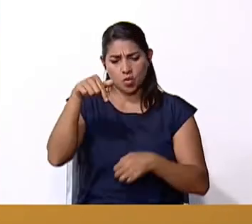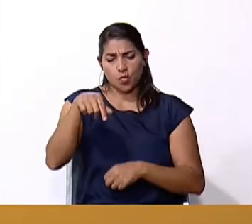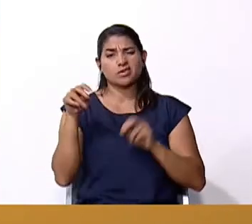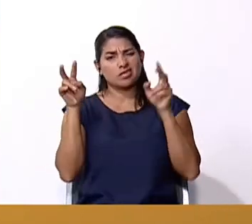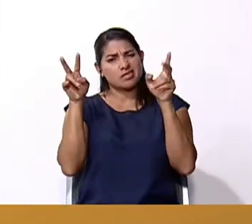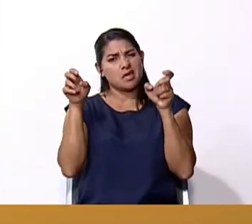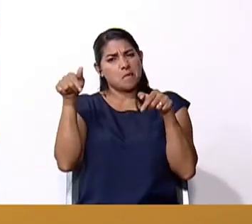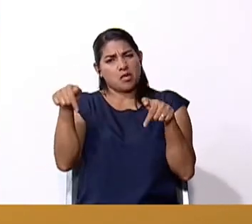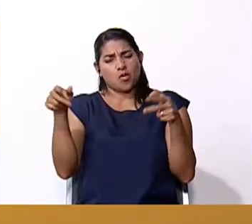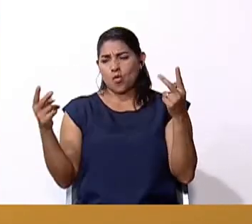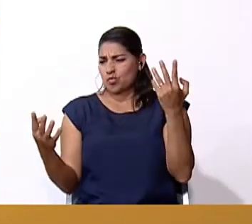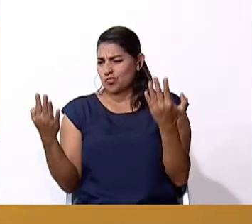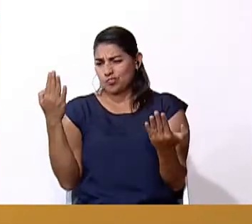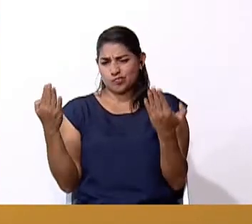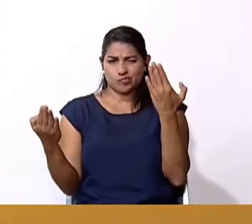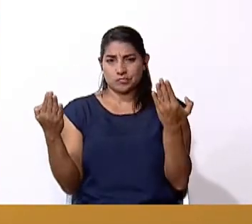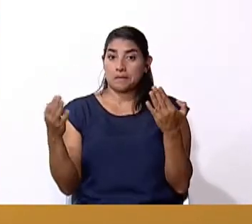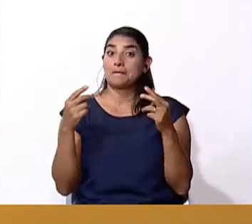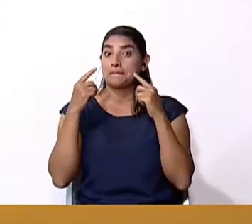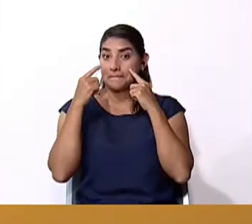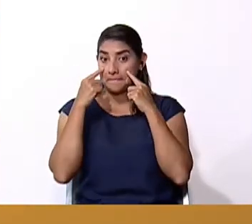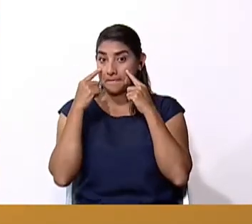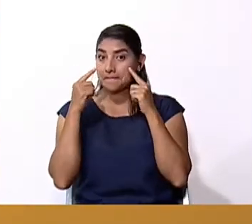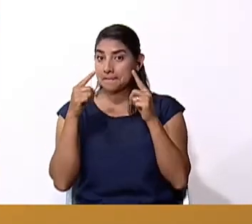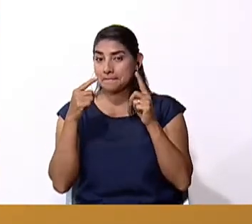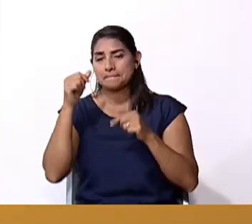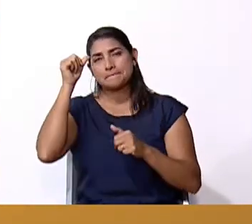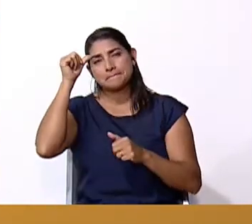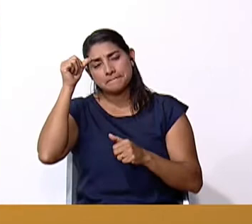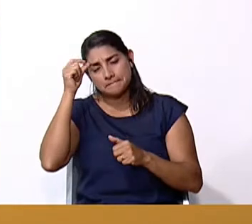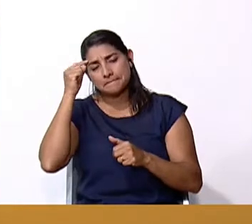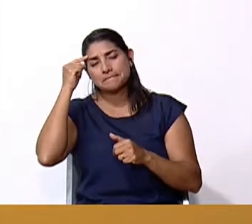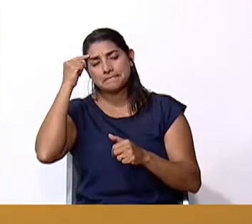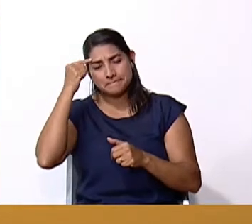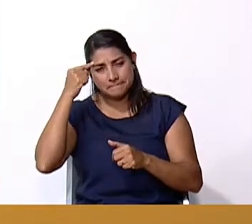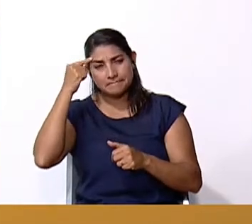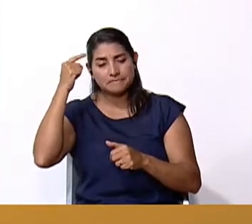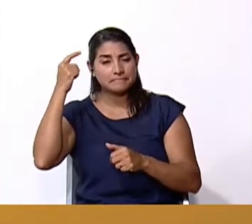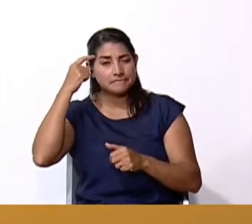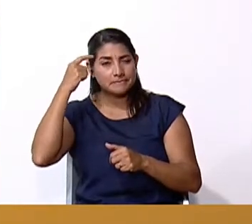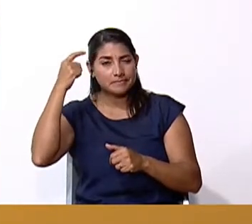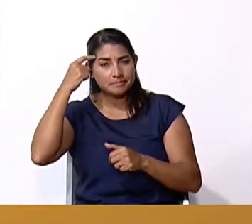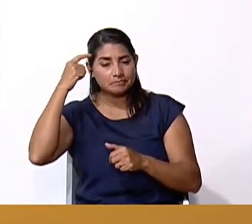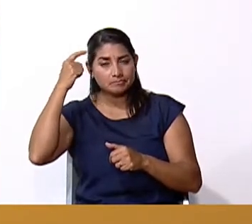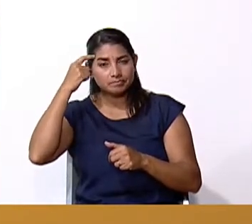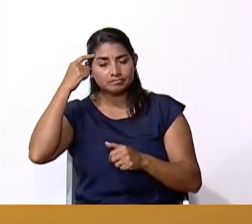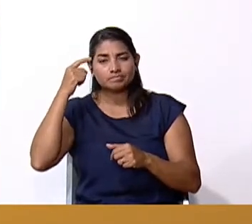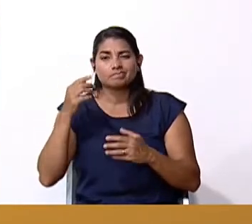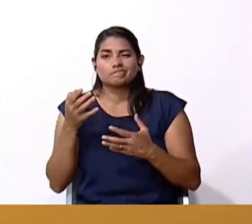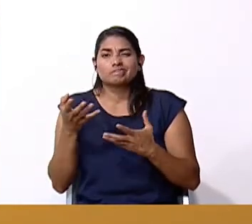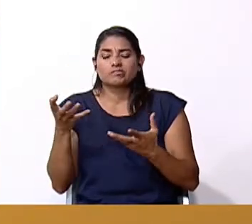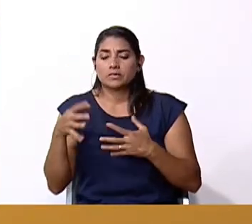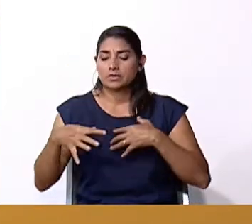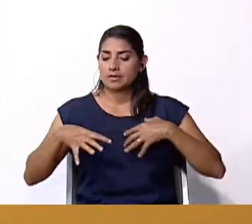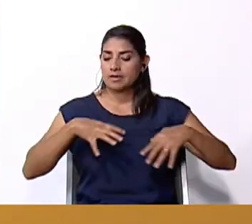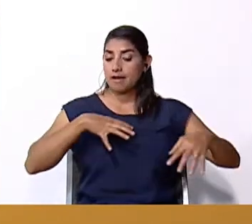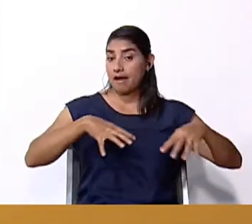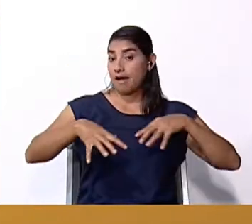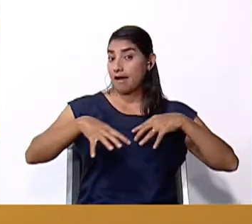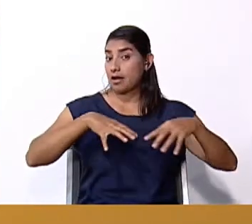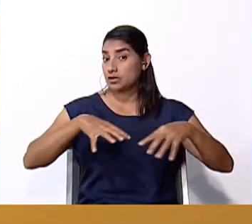hoy? Los voy a invitar a reflexionar y a pensar qué